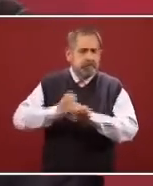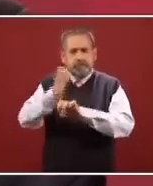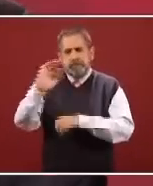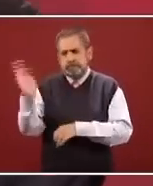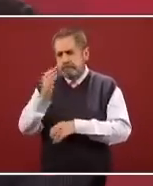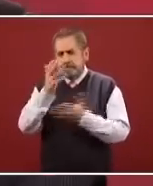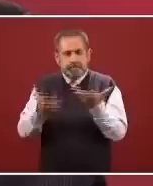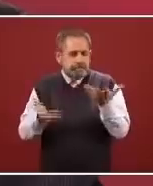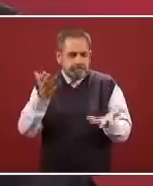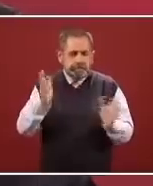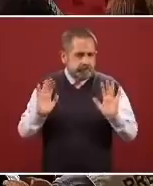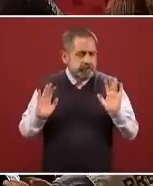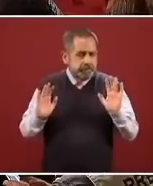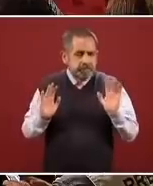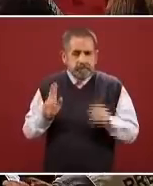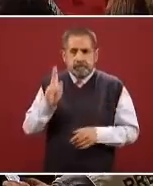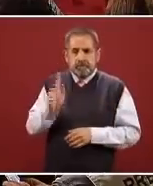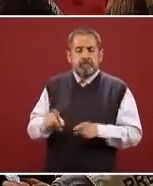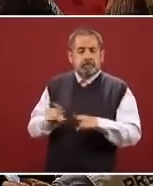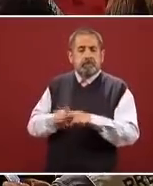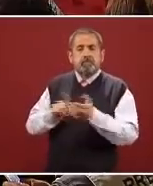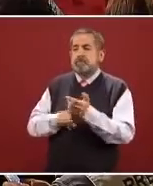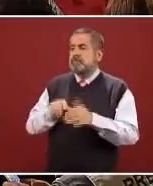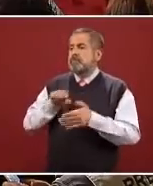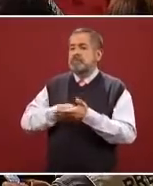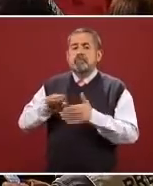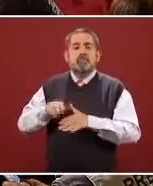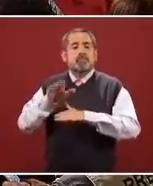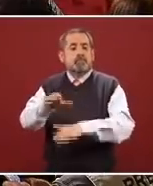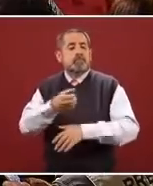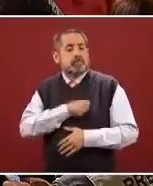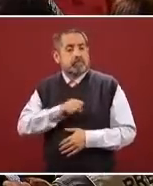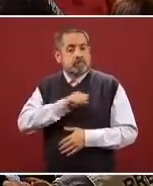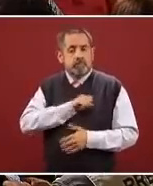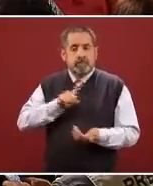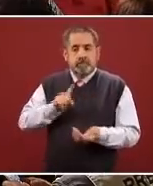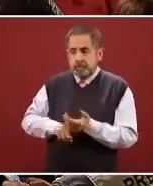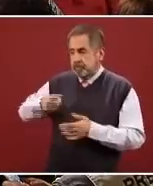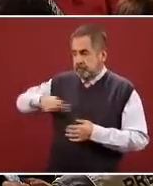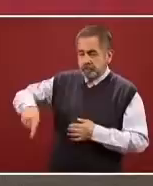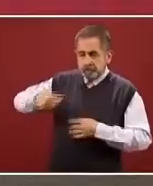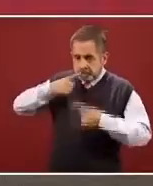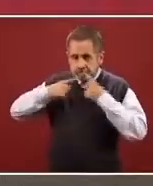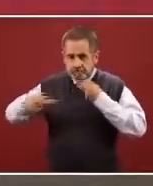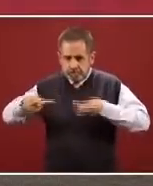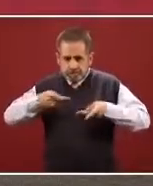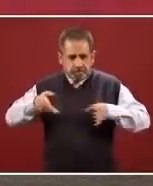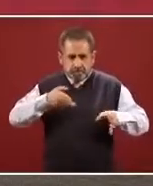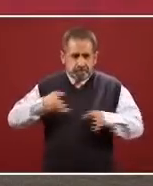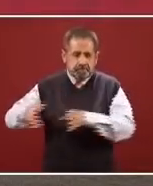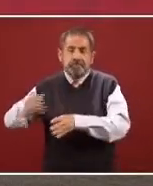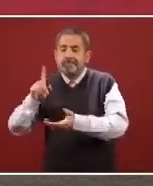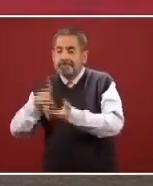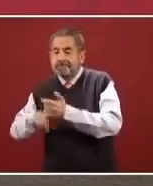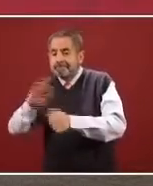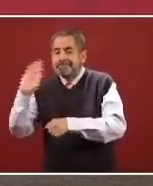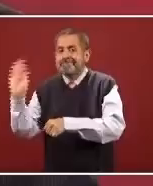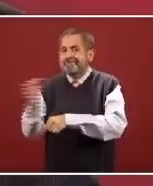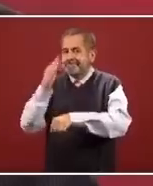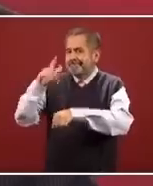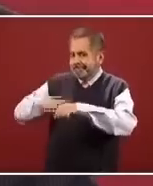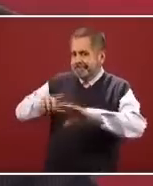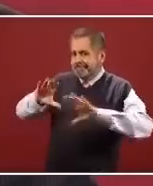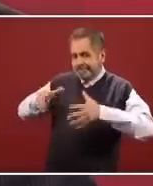como todos los demás. Nosotros, por ejemplo, en el campo de la salud, estamos precisamente programando y planeando todas las acciones que tenemos que llevar a